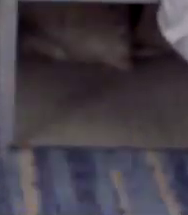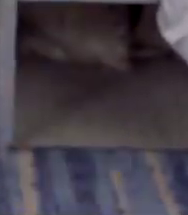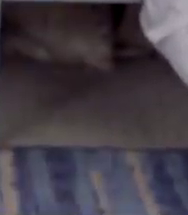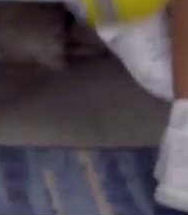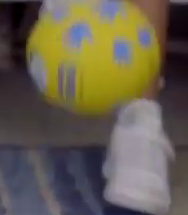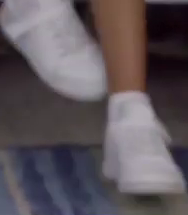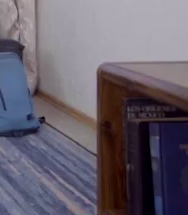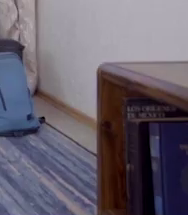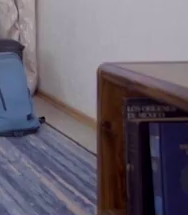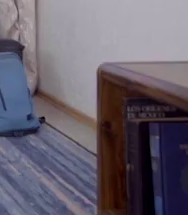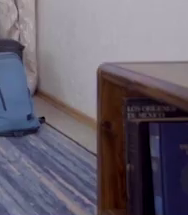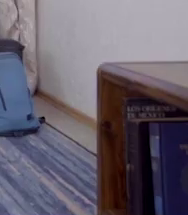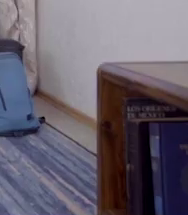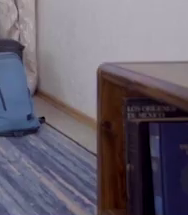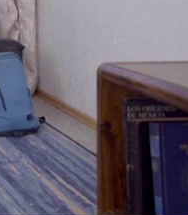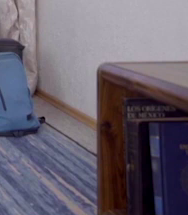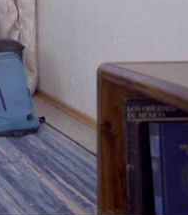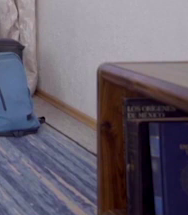¡Gracias!